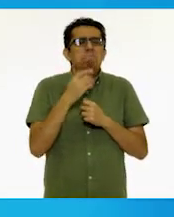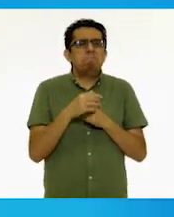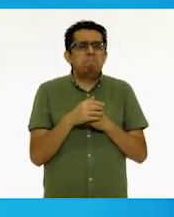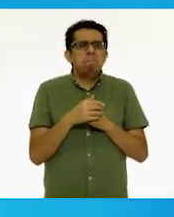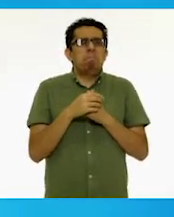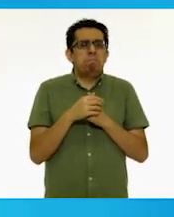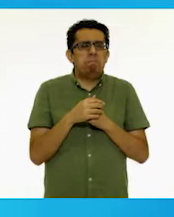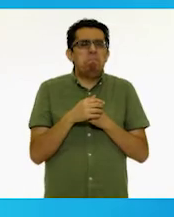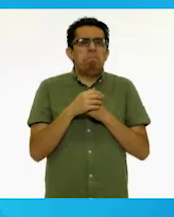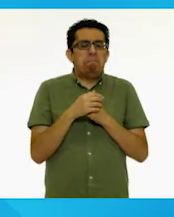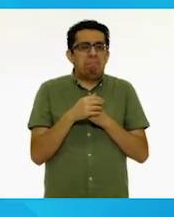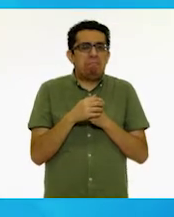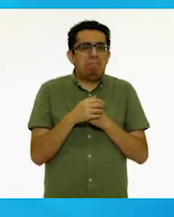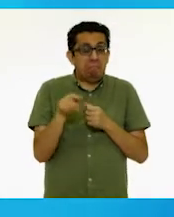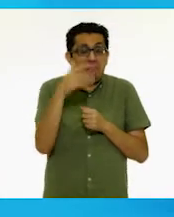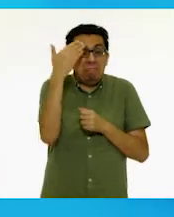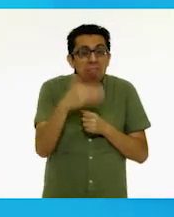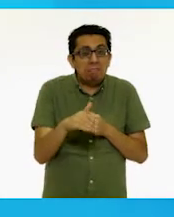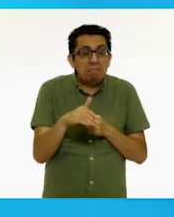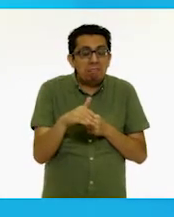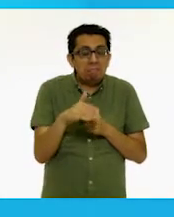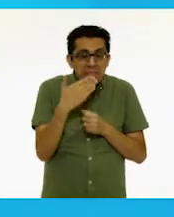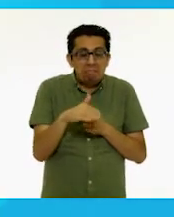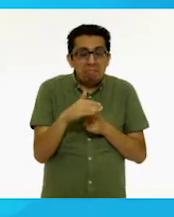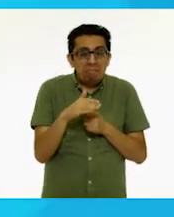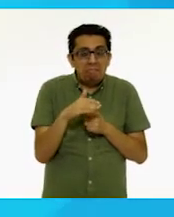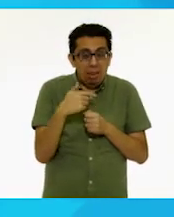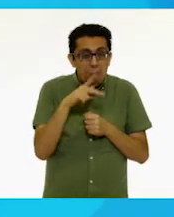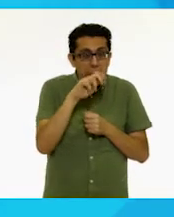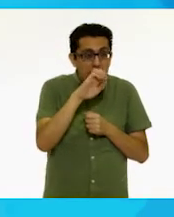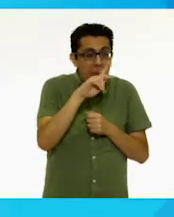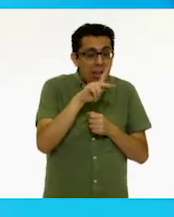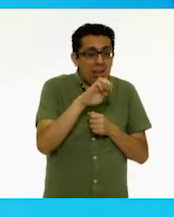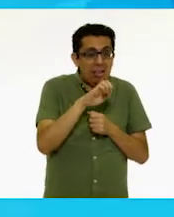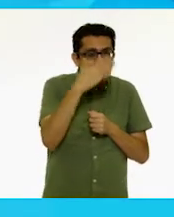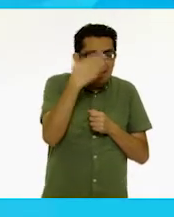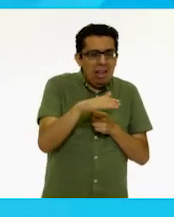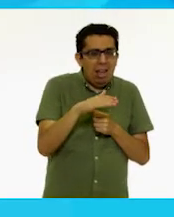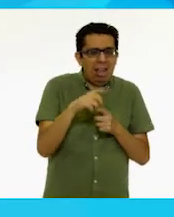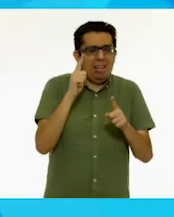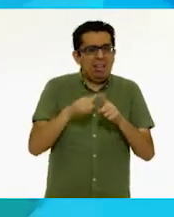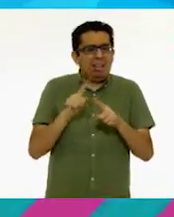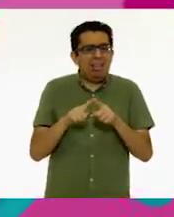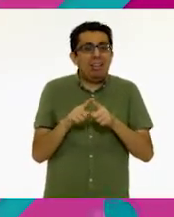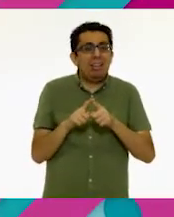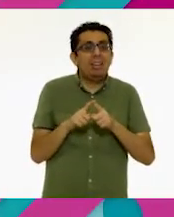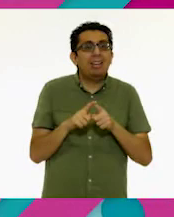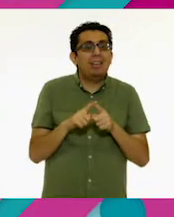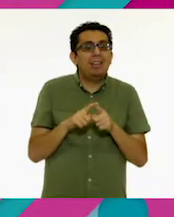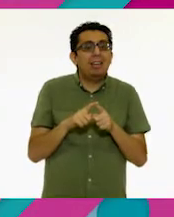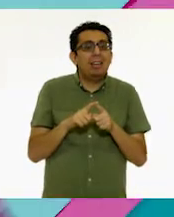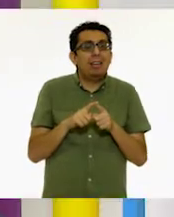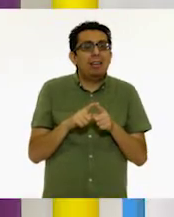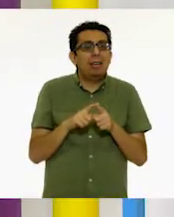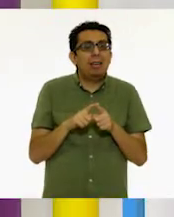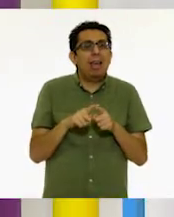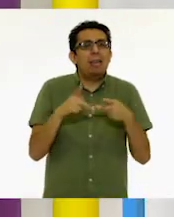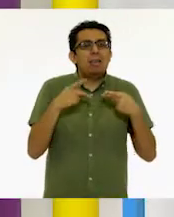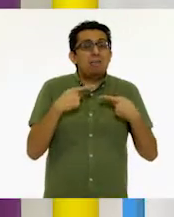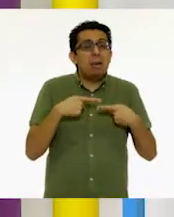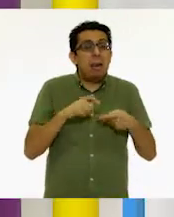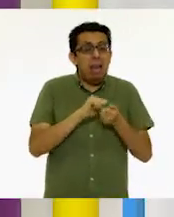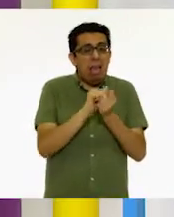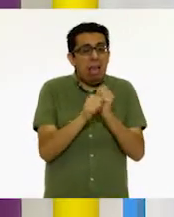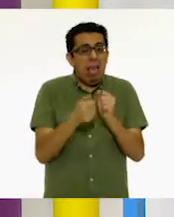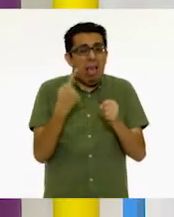Ajá. ¡Ah! ¡Ah, yo ya sé! Sí. Pepe, ¿tú ya sabes? Sí, yo sé, yo sé. Es, por ejemplo, cuando alguien se está empezando a enfermar y